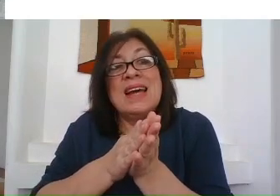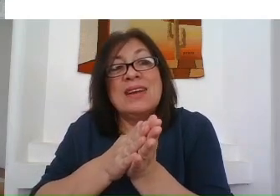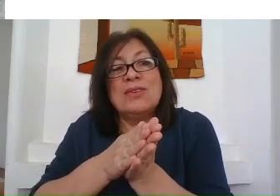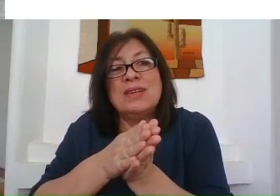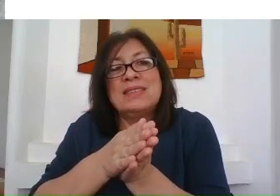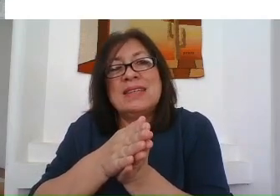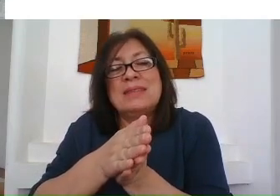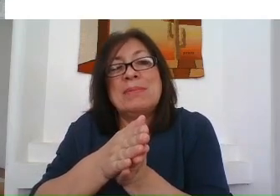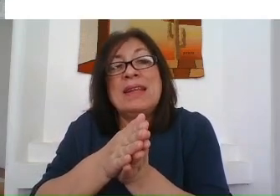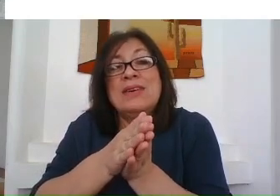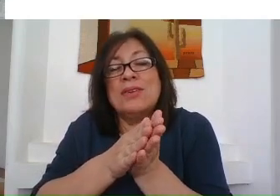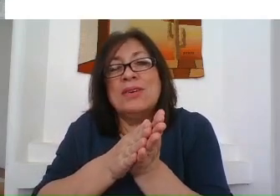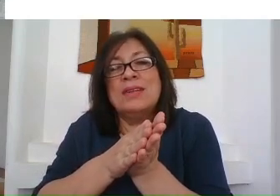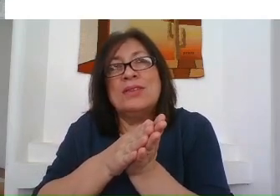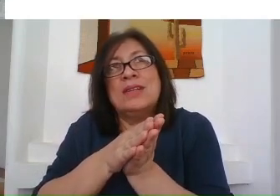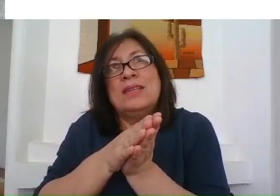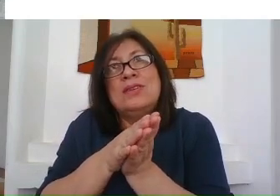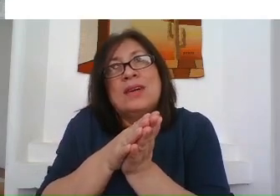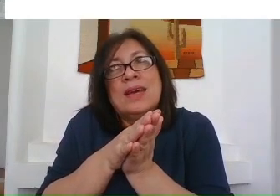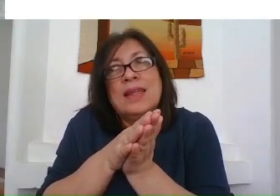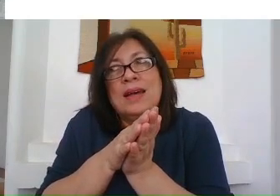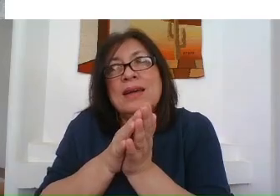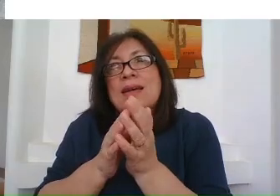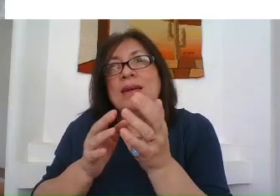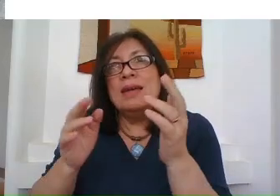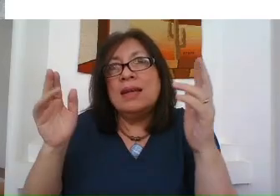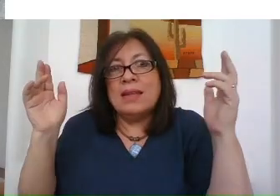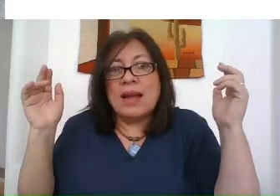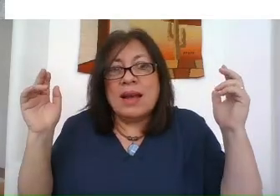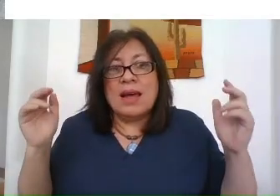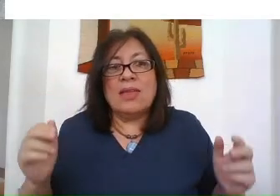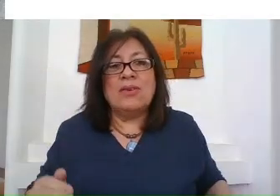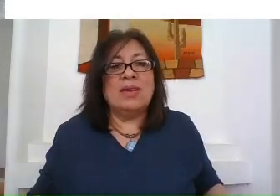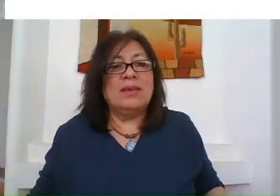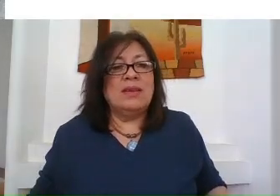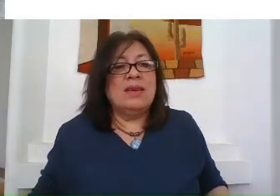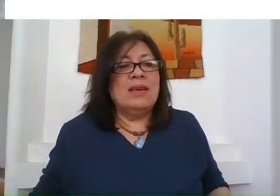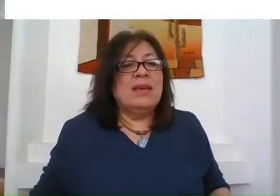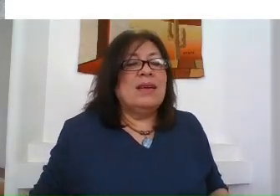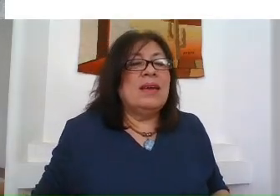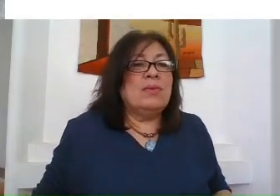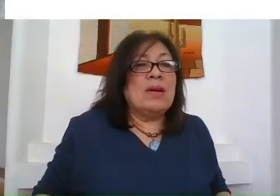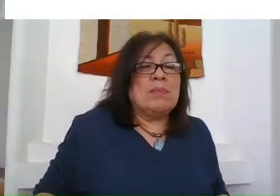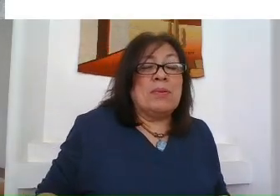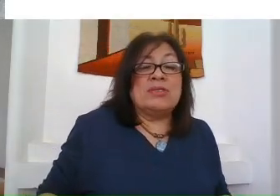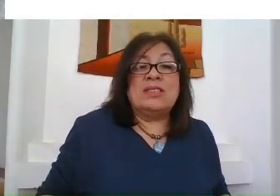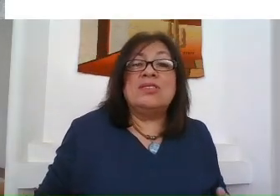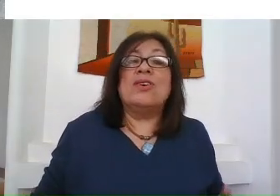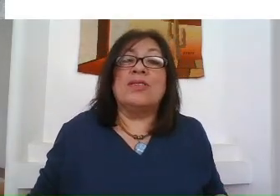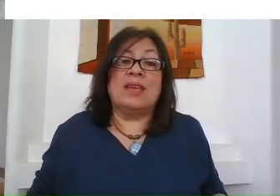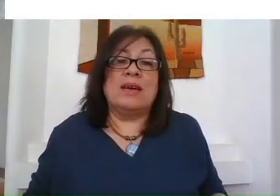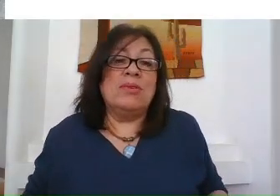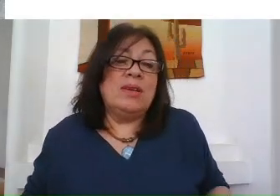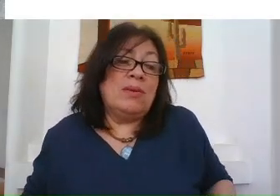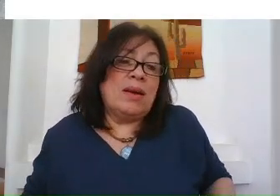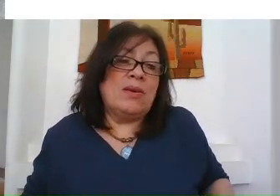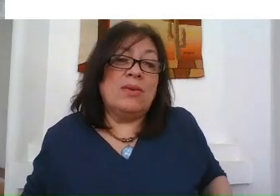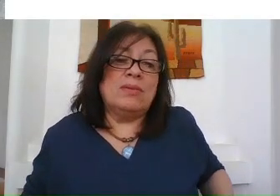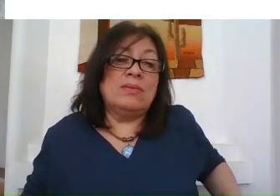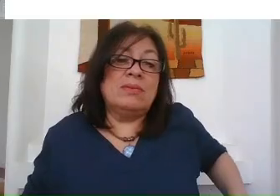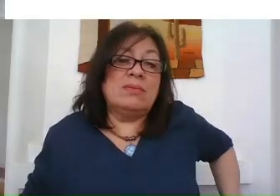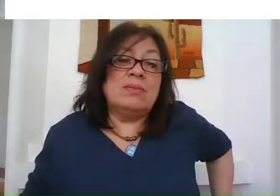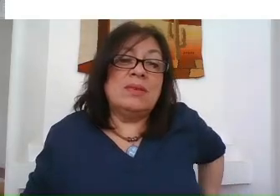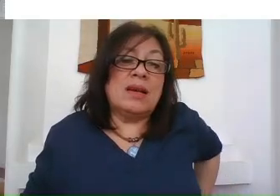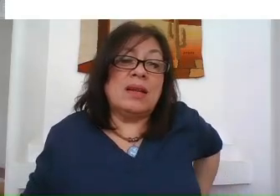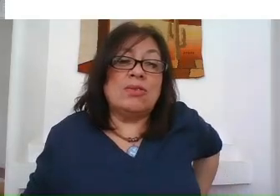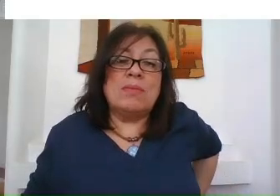suele hacer largo ese periodo en donde el niño queda estancado en una posición, digamos, y